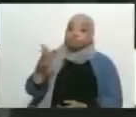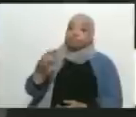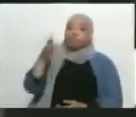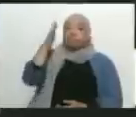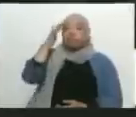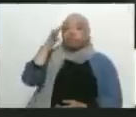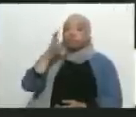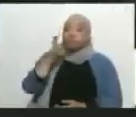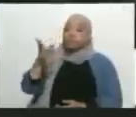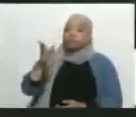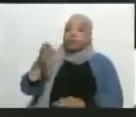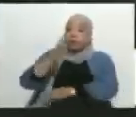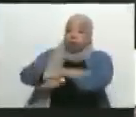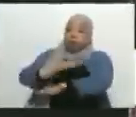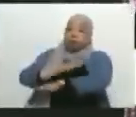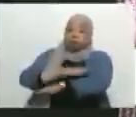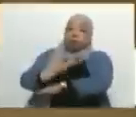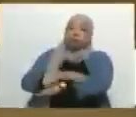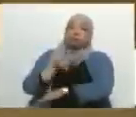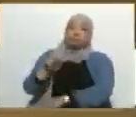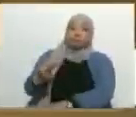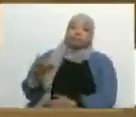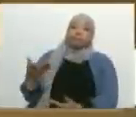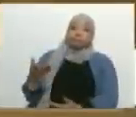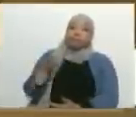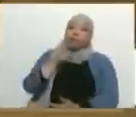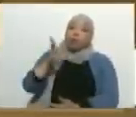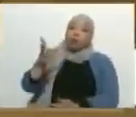Horroroso es su conducta.